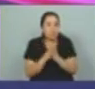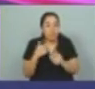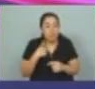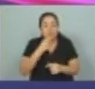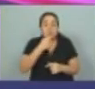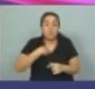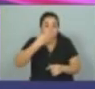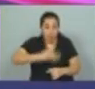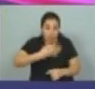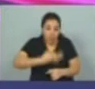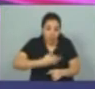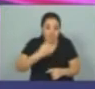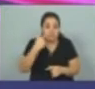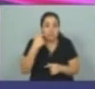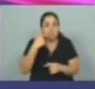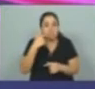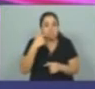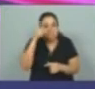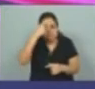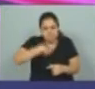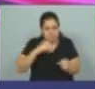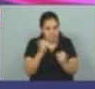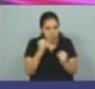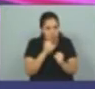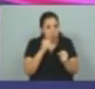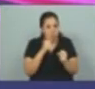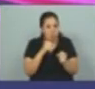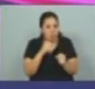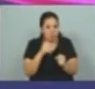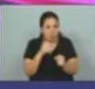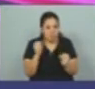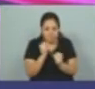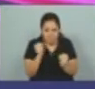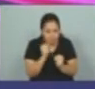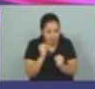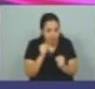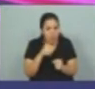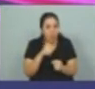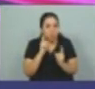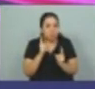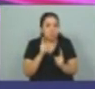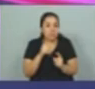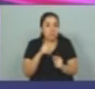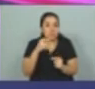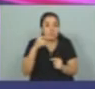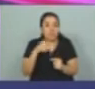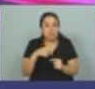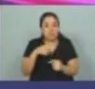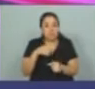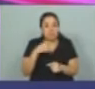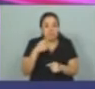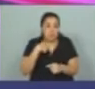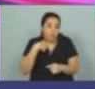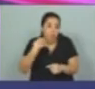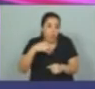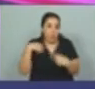persona que describe esta mujer, el que tendría que estar en Punta del Este disfrutando sería